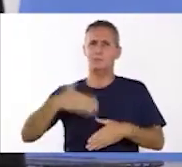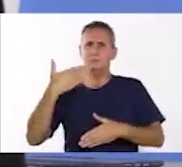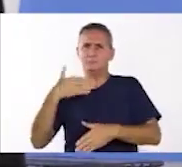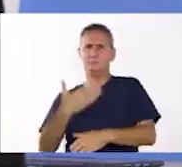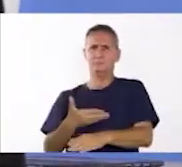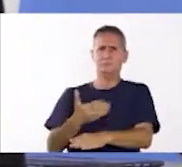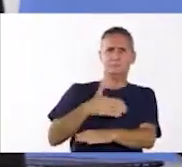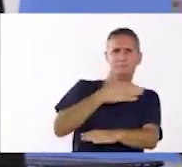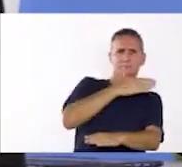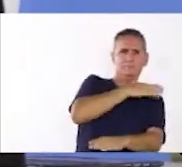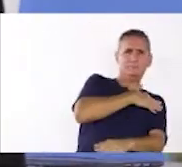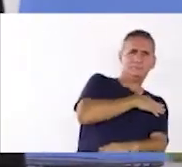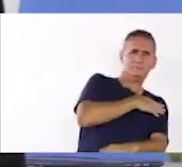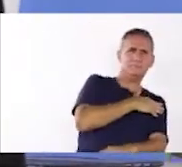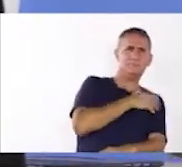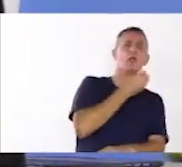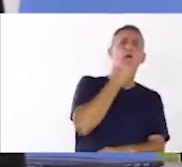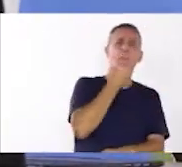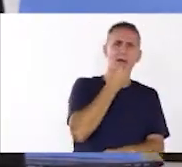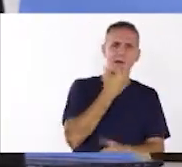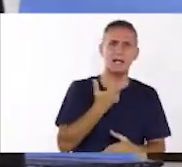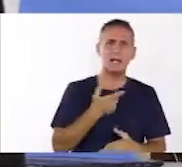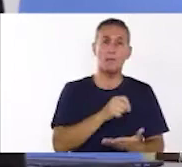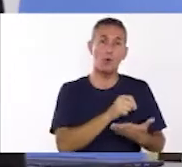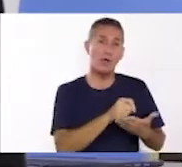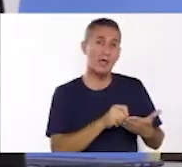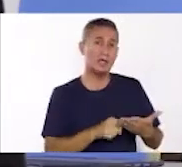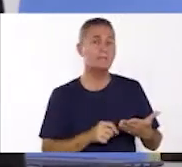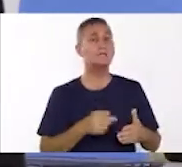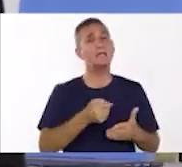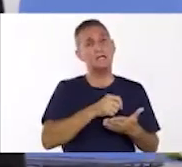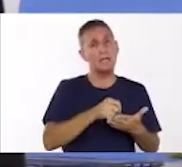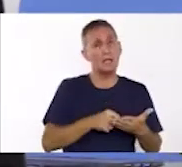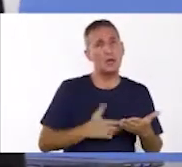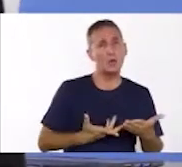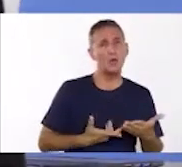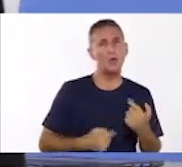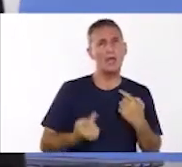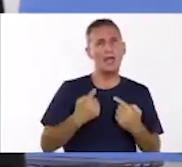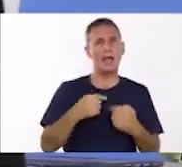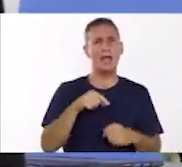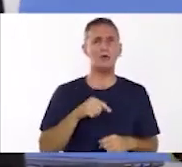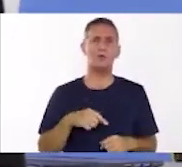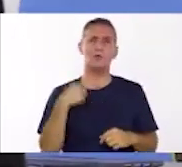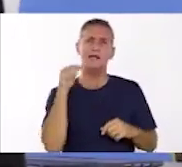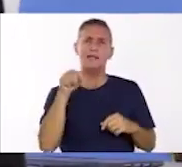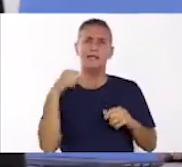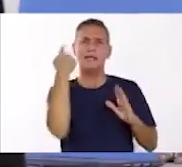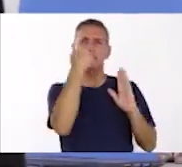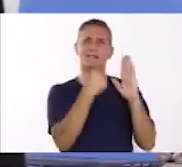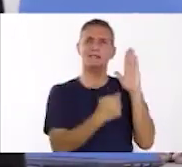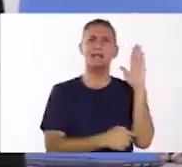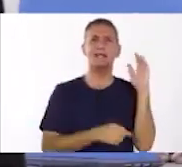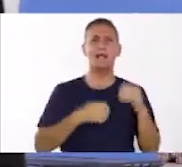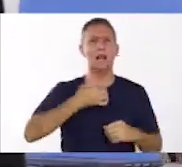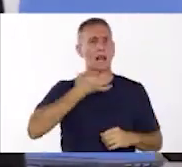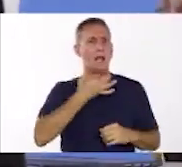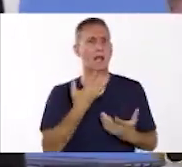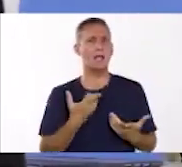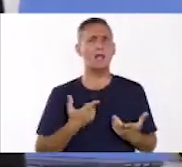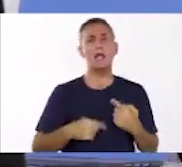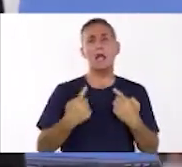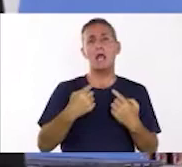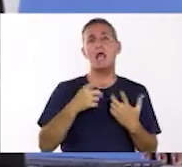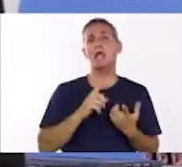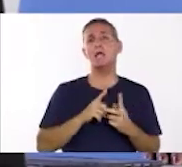voy atrás para que puedan, si no pudieron copiar, que copien algunas de estas características que dijimos